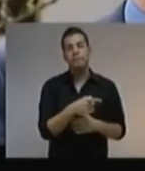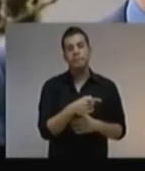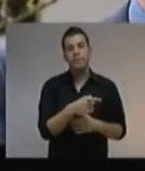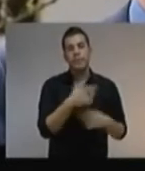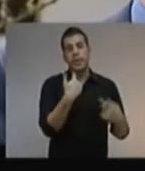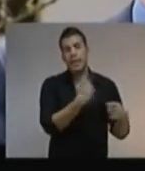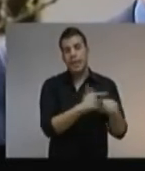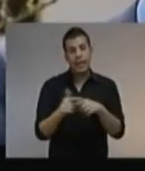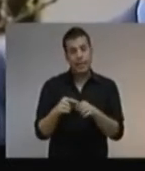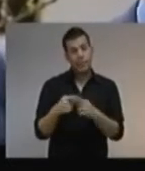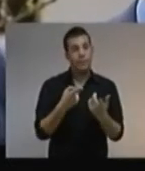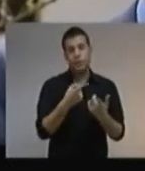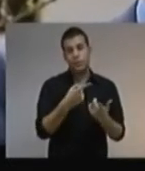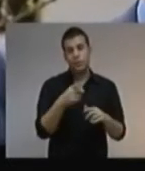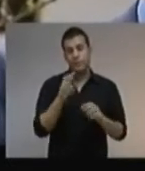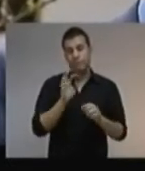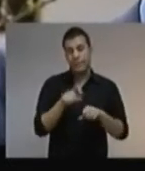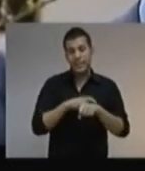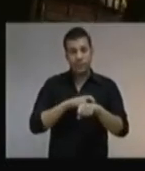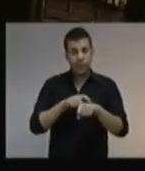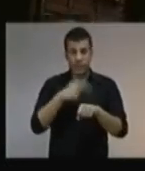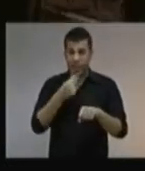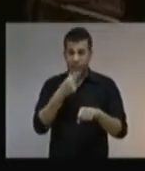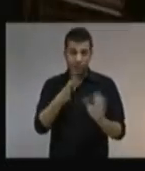los elementos arquitectónicos de la antigua Las Palmas.